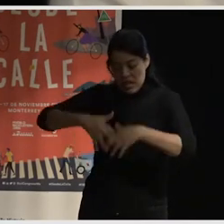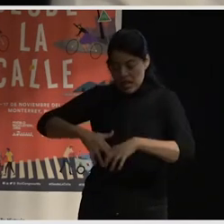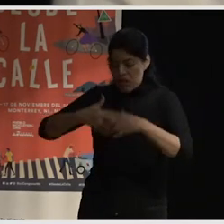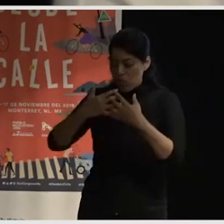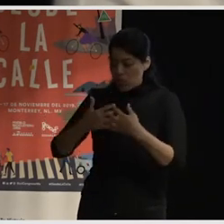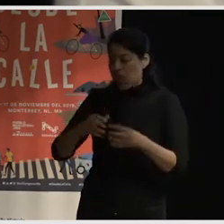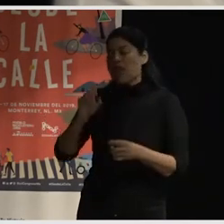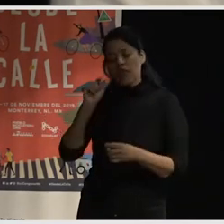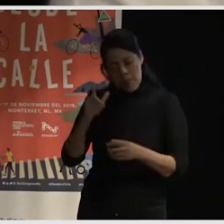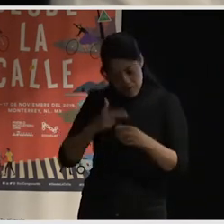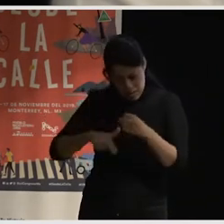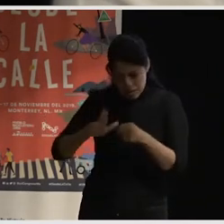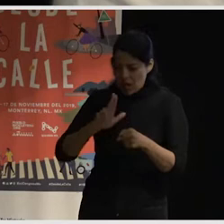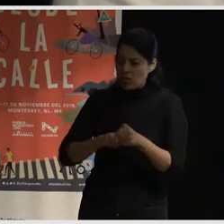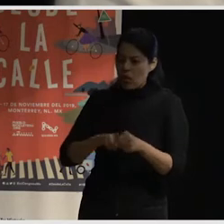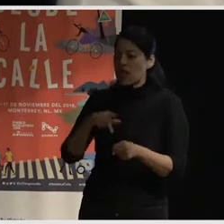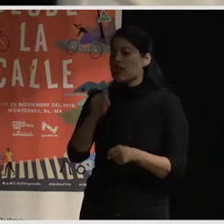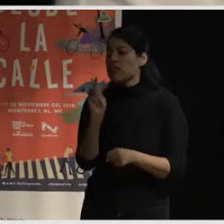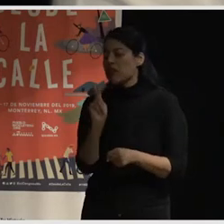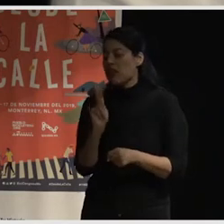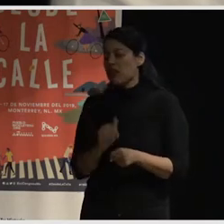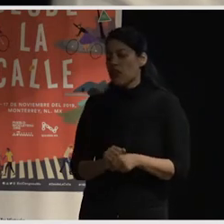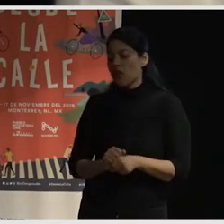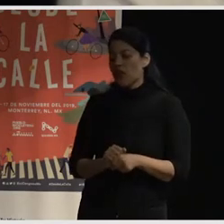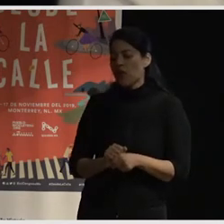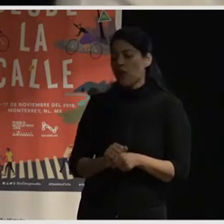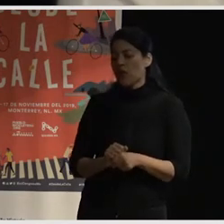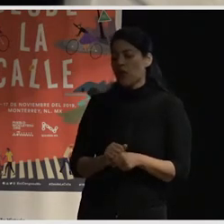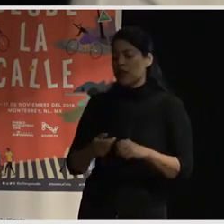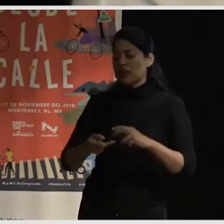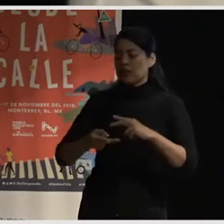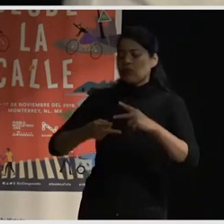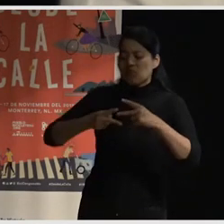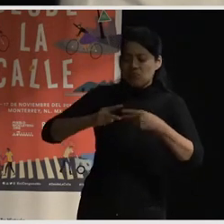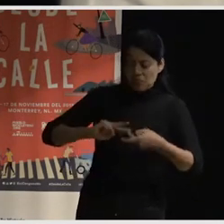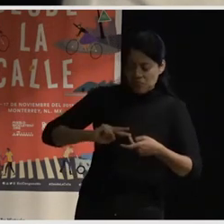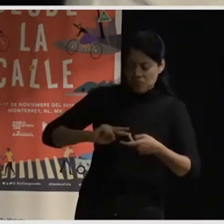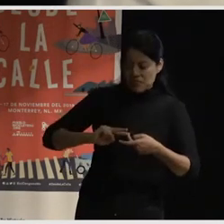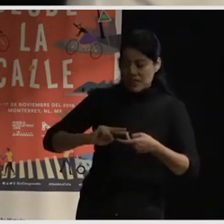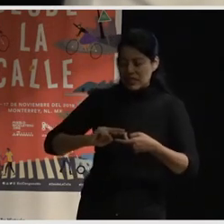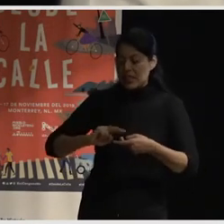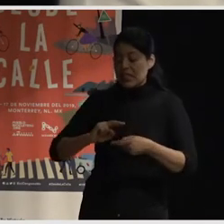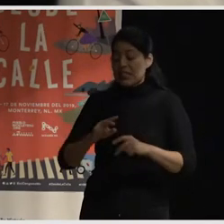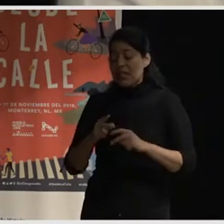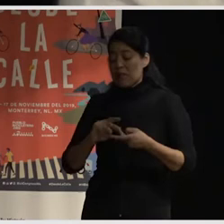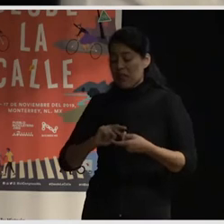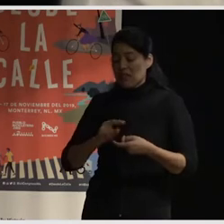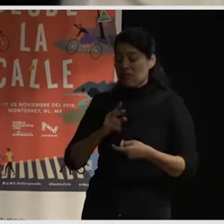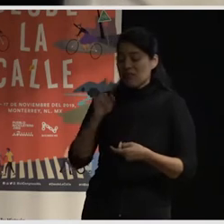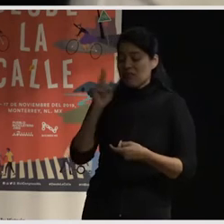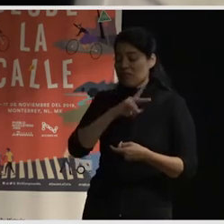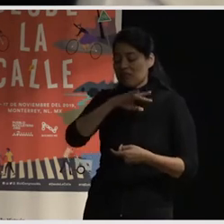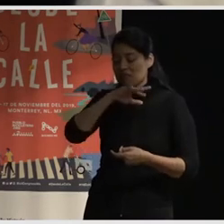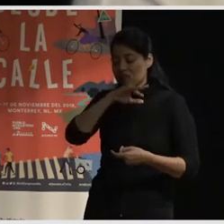naturales también pero que se vuelven vectores de contaminación no y el